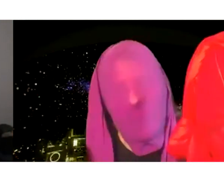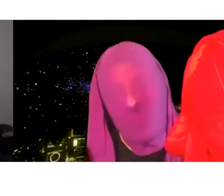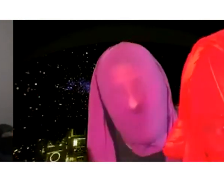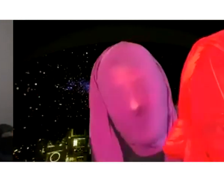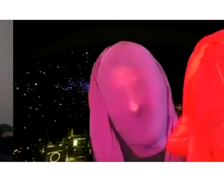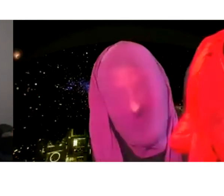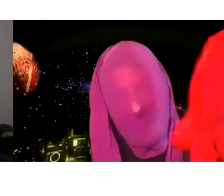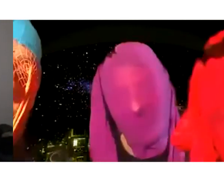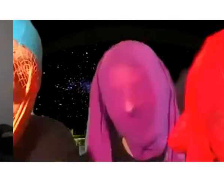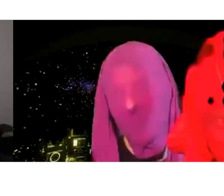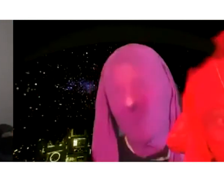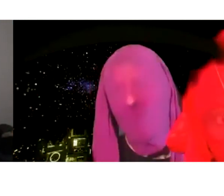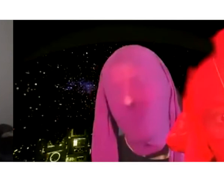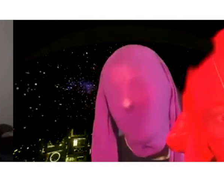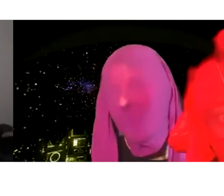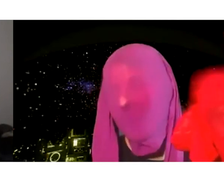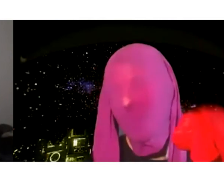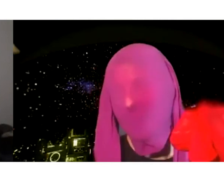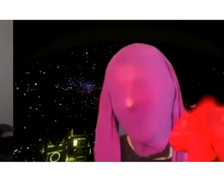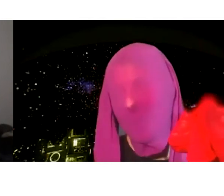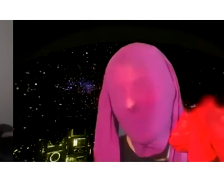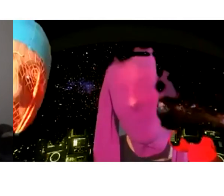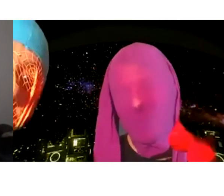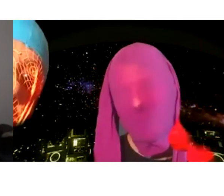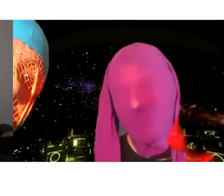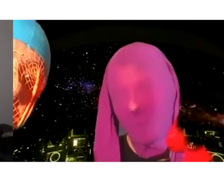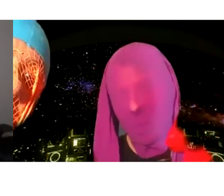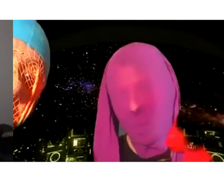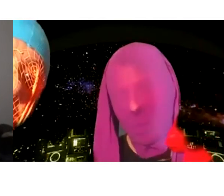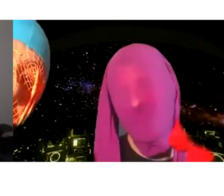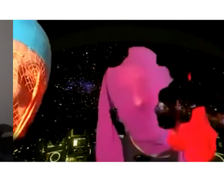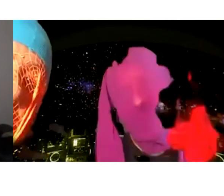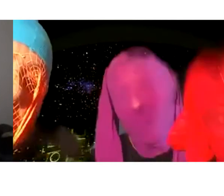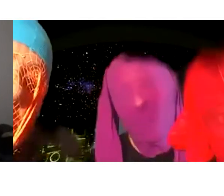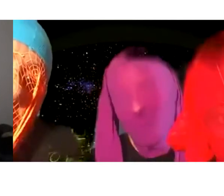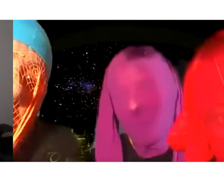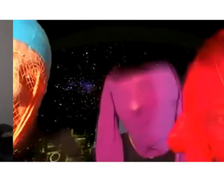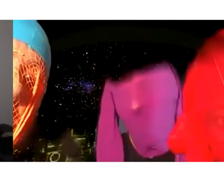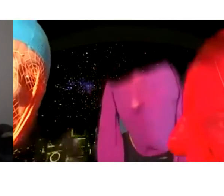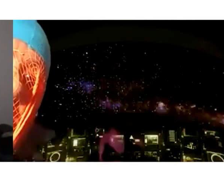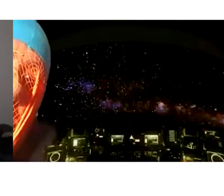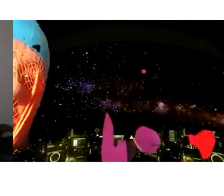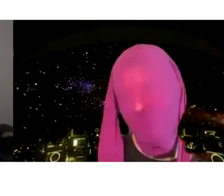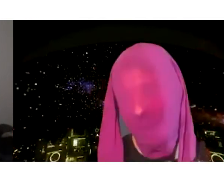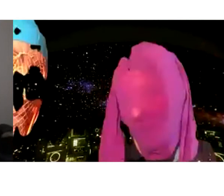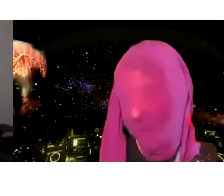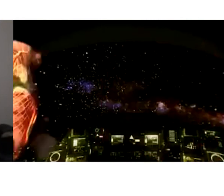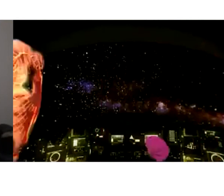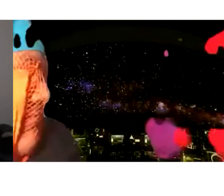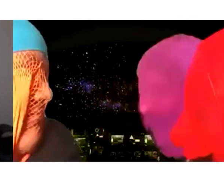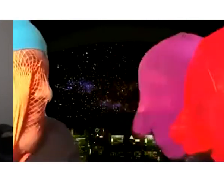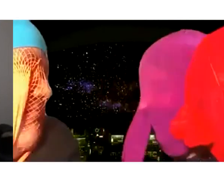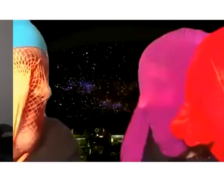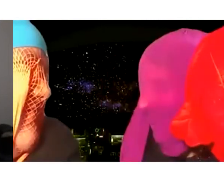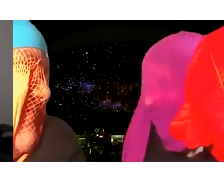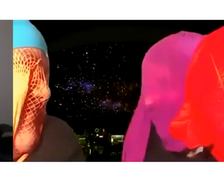no es lo mismo hacerlo en el centro de la Ciudad de México que hacerlo en Juárez, que hacerlo en otra lengua, ¿en